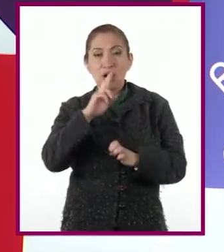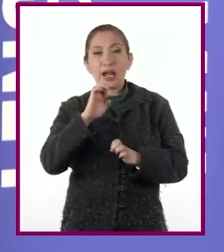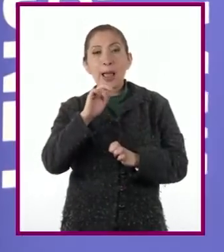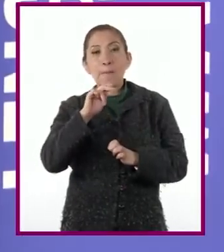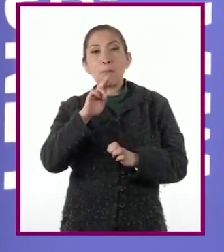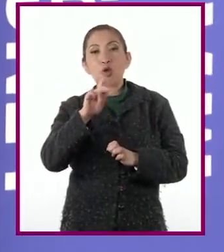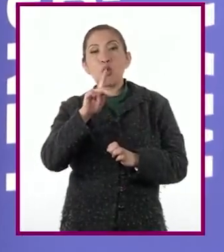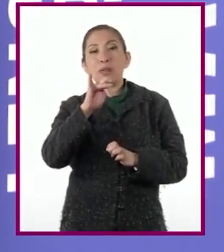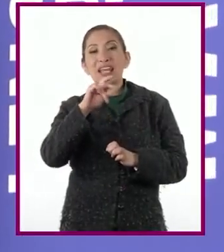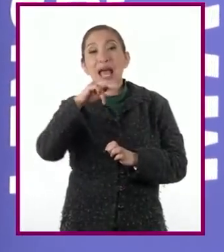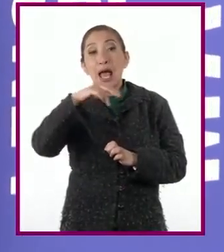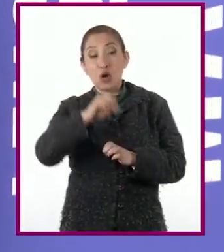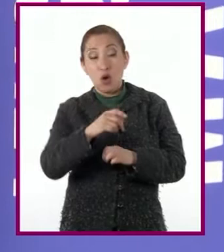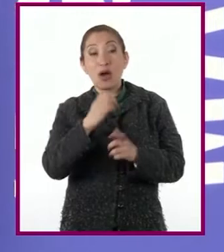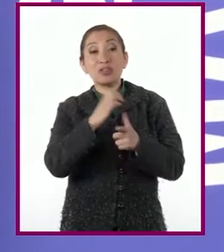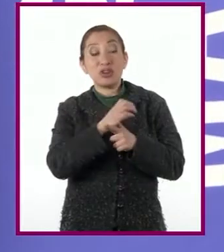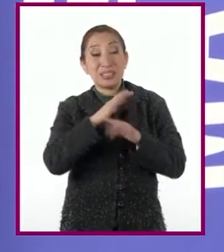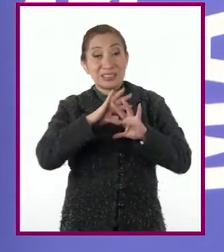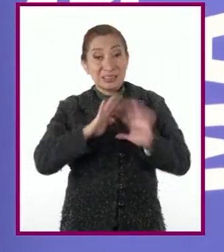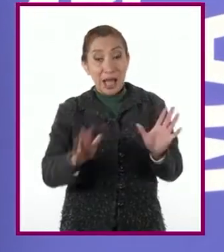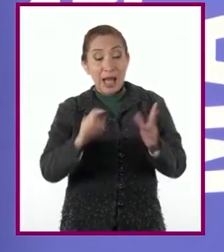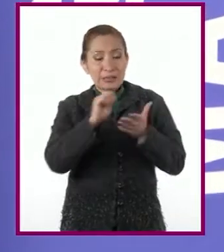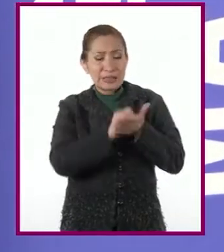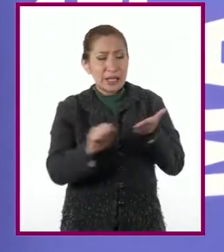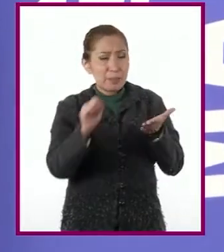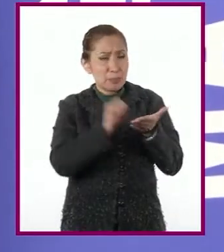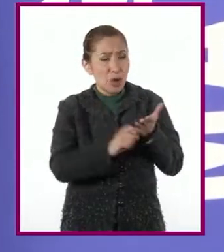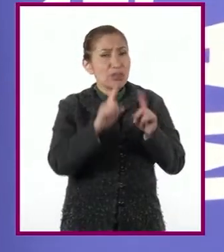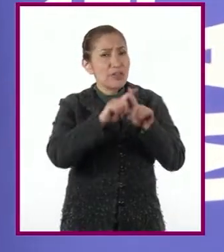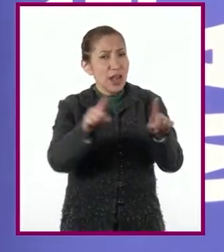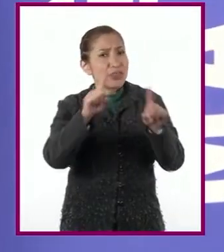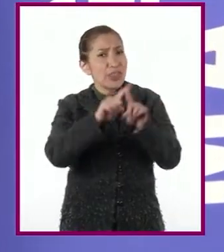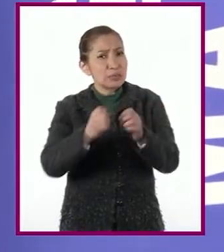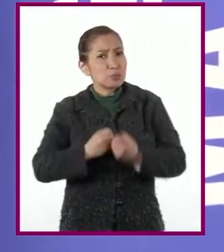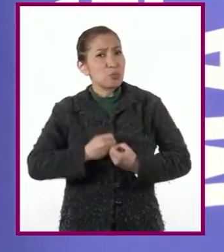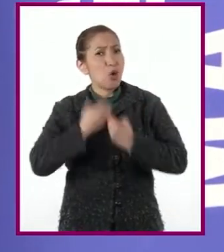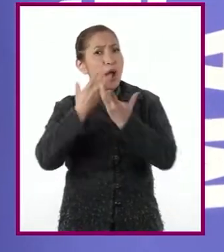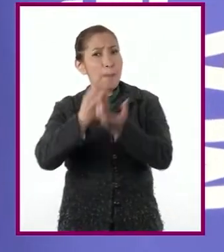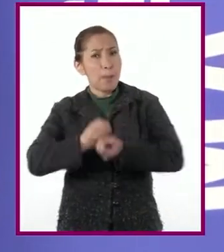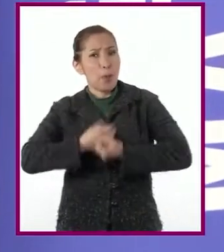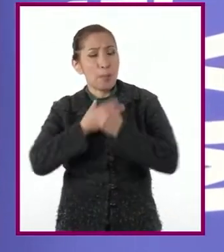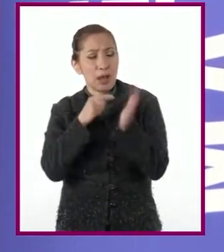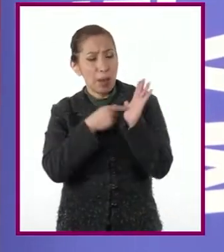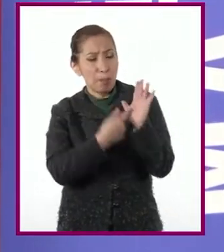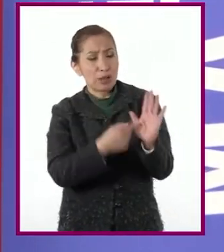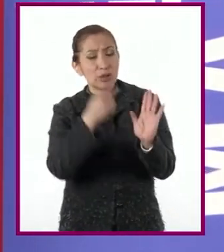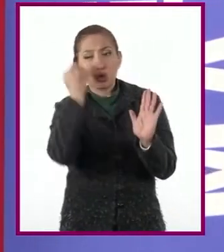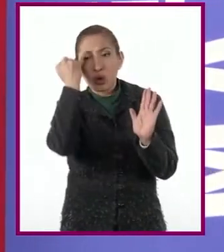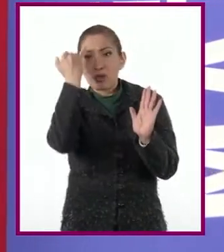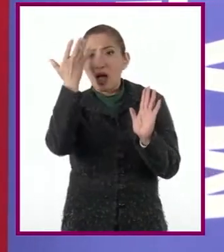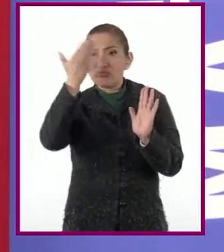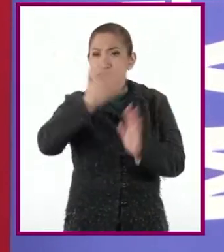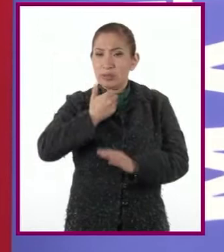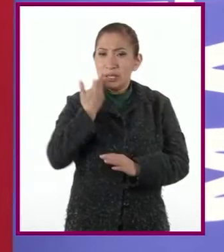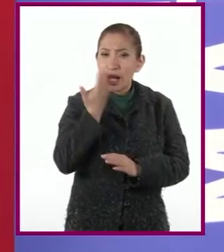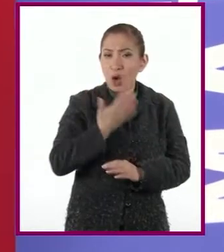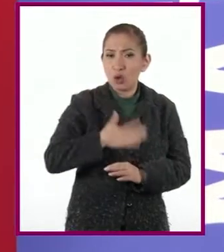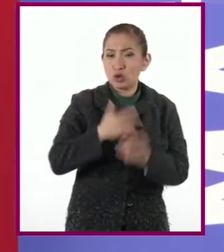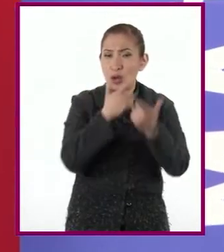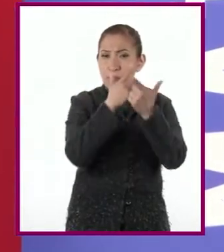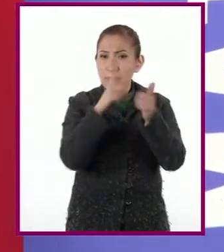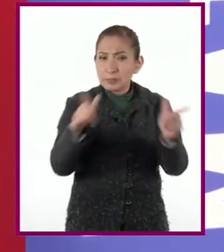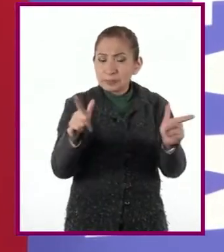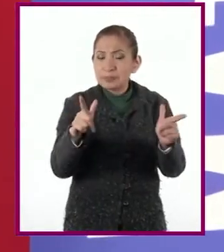republicano. A partir de este hecho, escribió una serie de poemas que reflejan sus ideales de justicia y